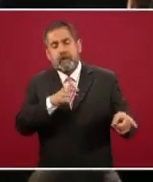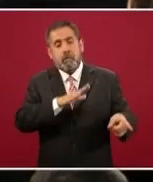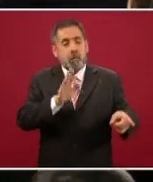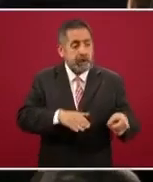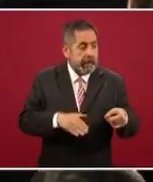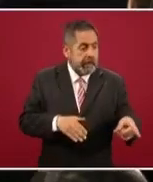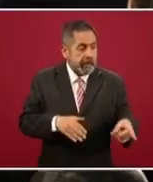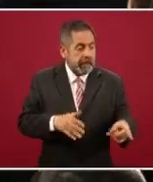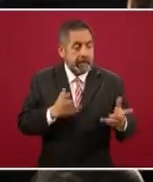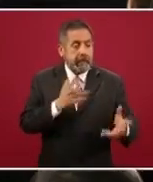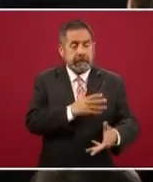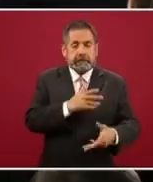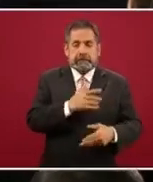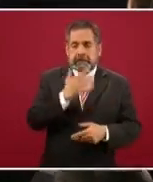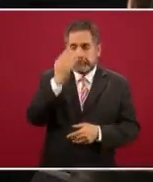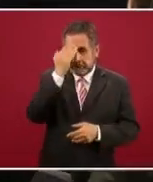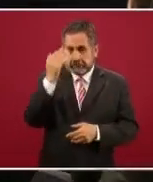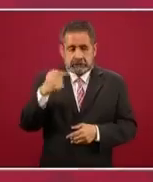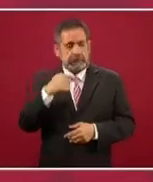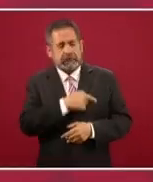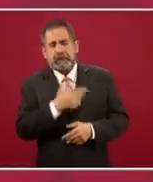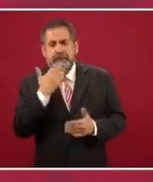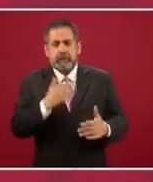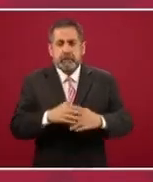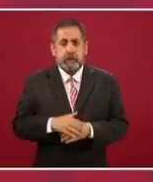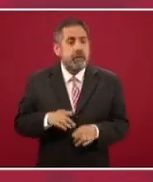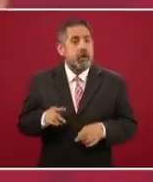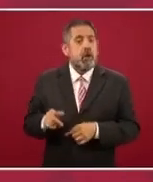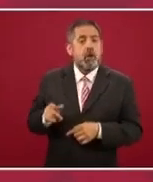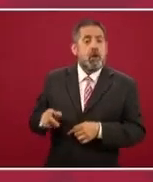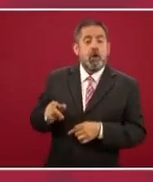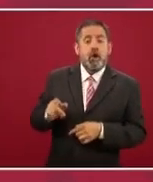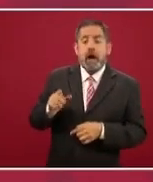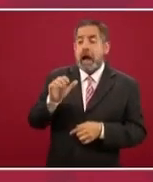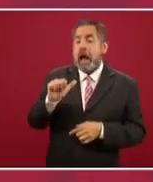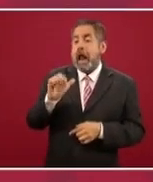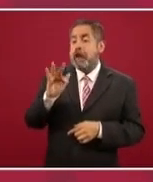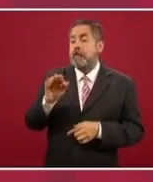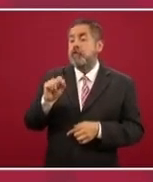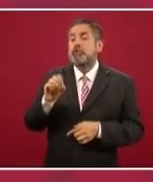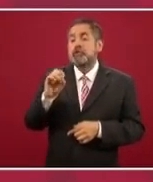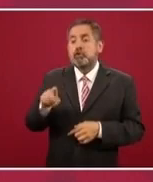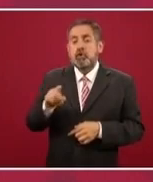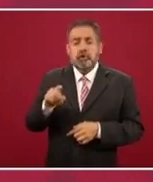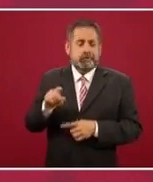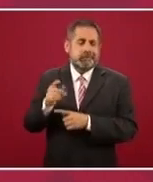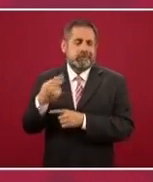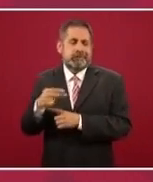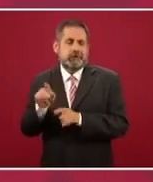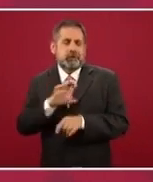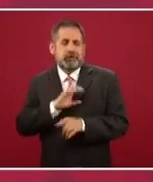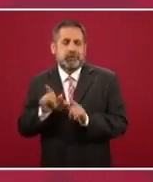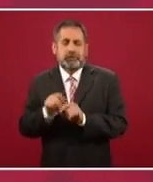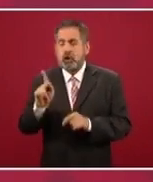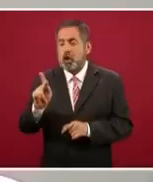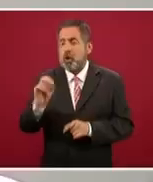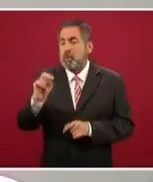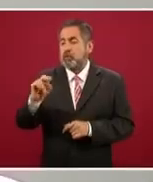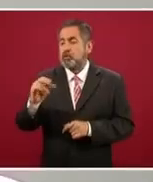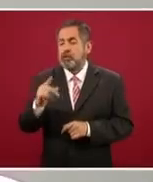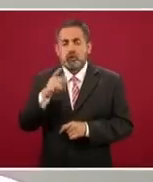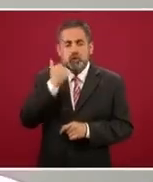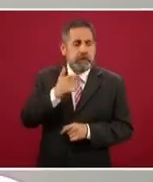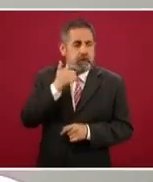horrendo. Pero Poncho se resistía, ¿no? Entonces yo creo que ahora yo voy a ir